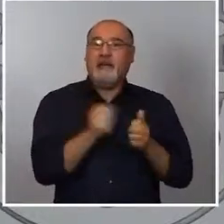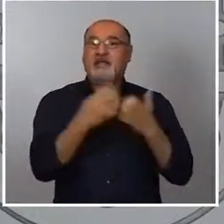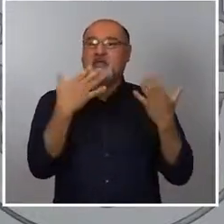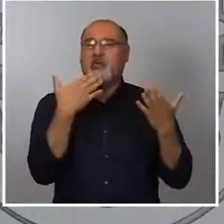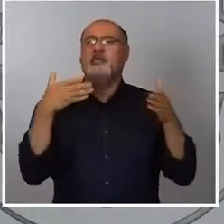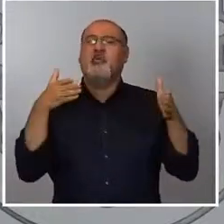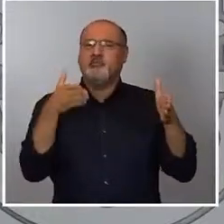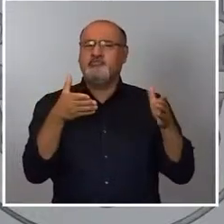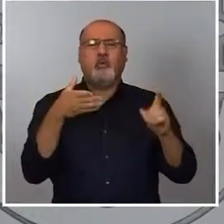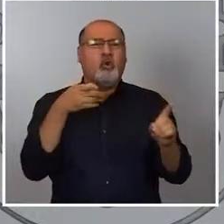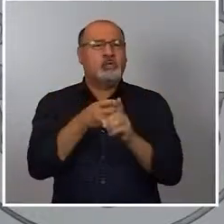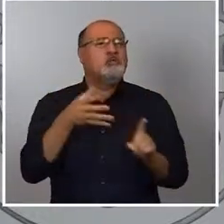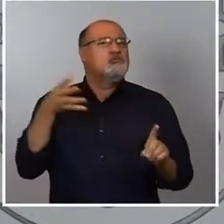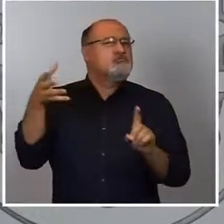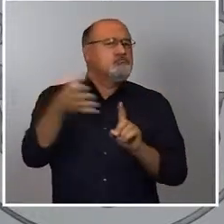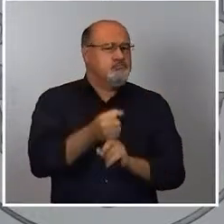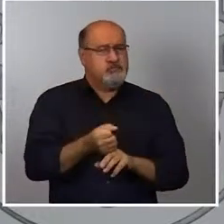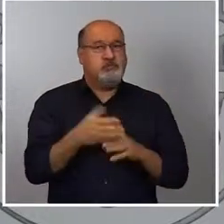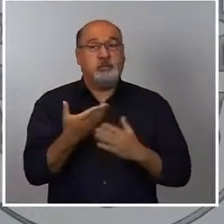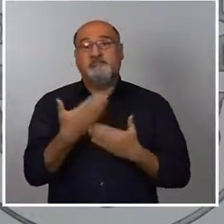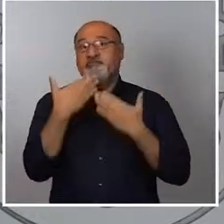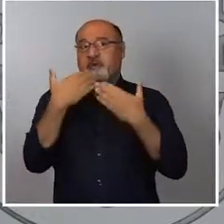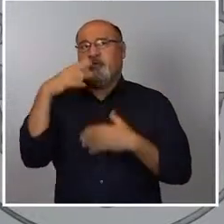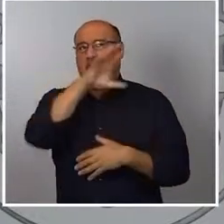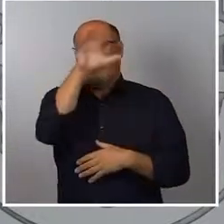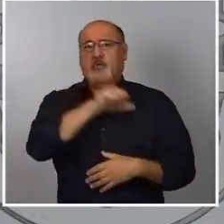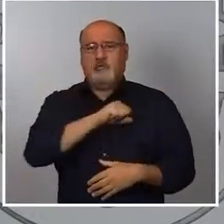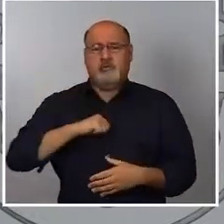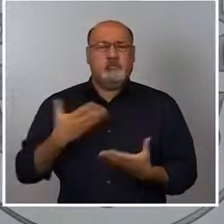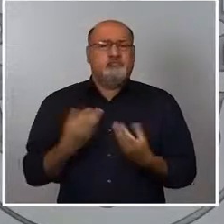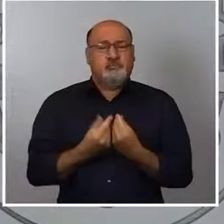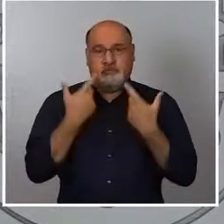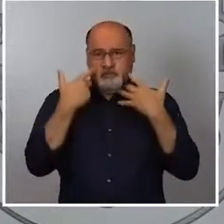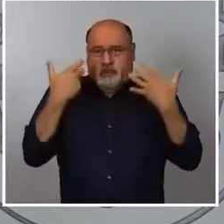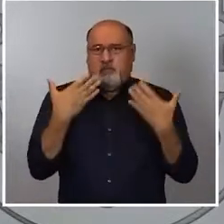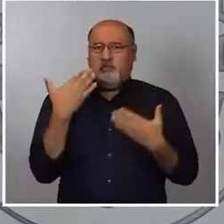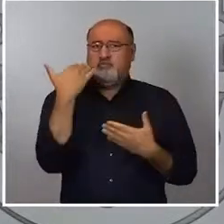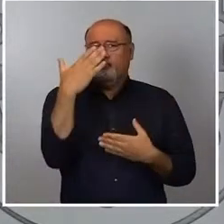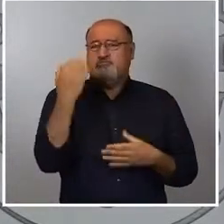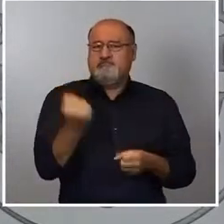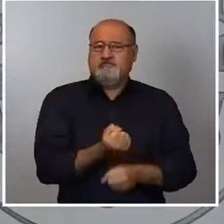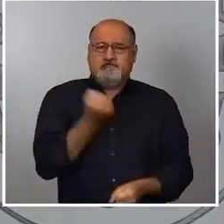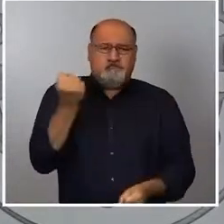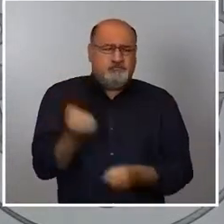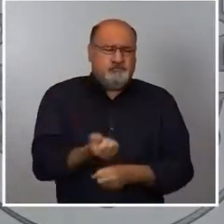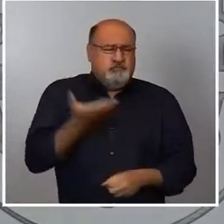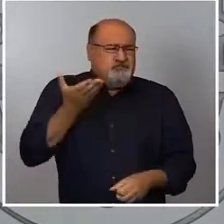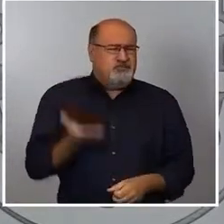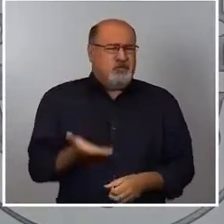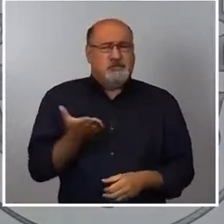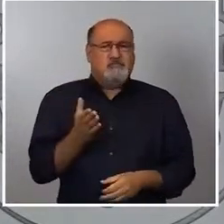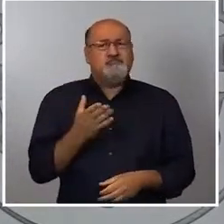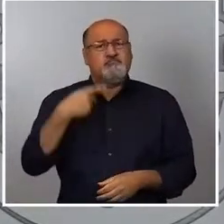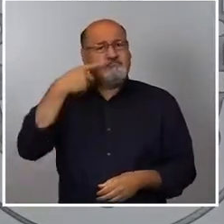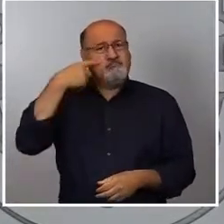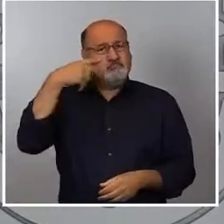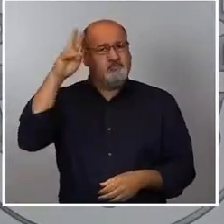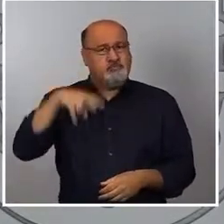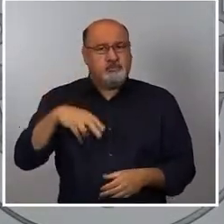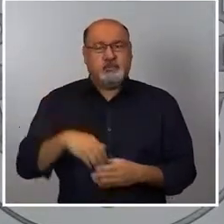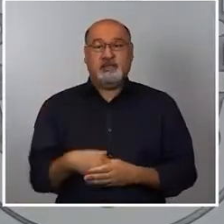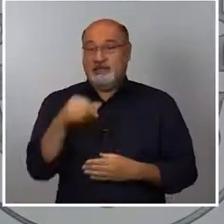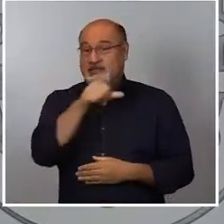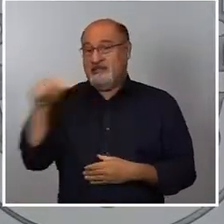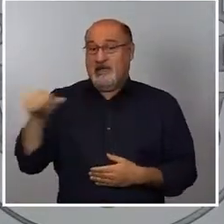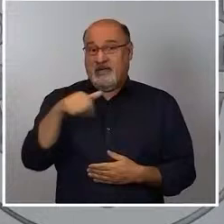poniendo de la mano de las comunidades autónomas destacando el importante trabajo que están haciendo esta semana como saben va a llegar en